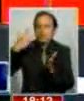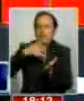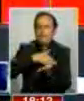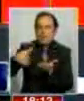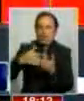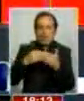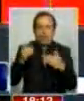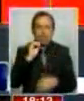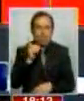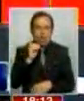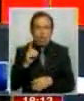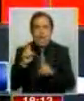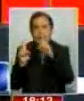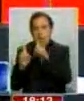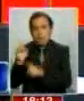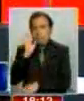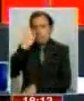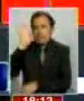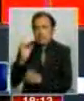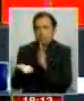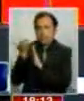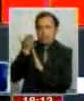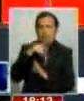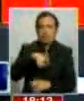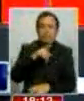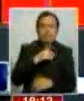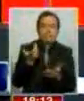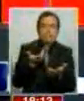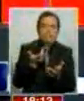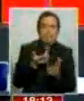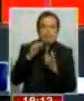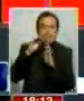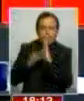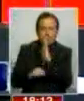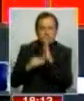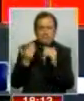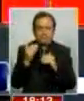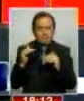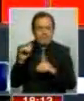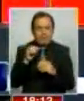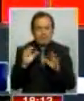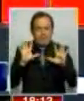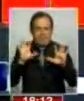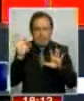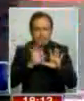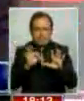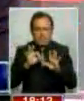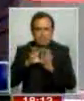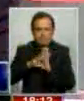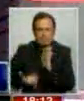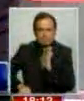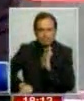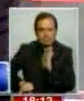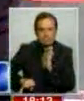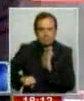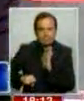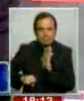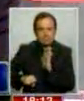los más ricos, para otros se sube, en vez del 20 al 25, del 20 al 35, porque hay un 10% de retención.